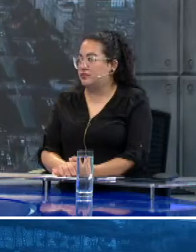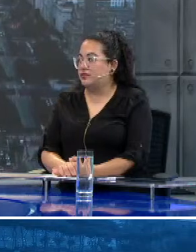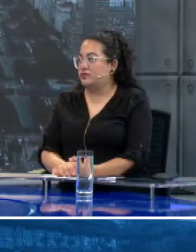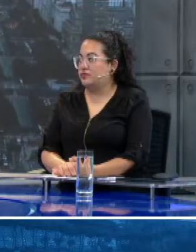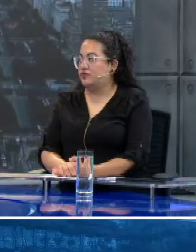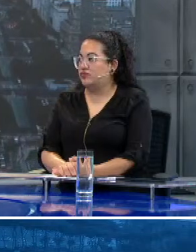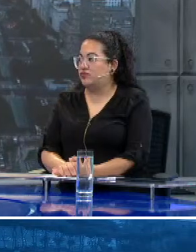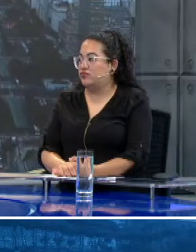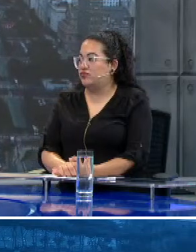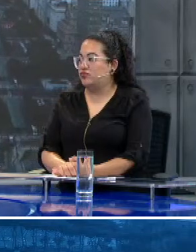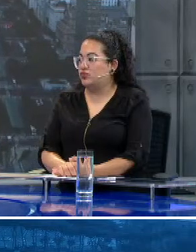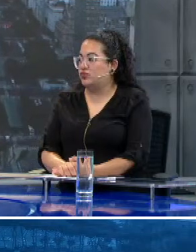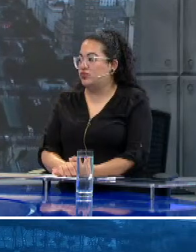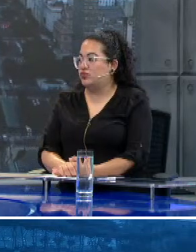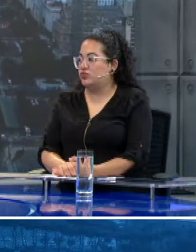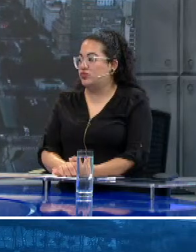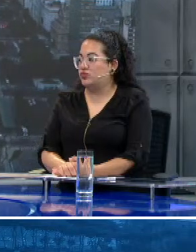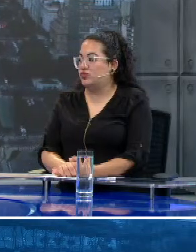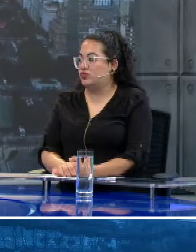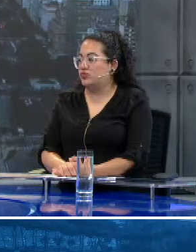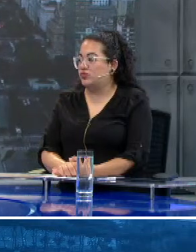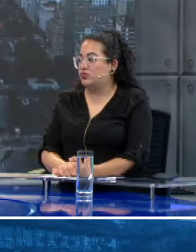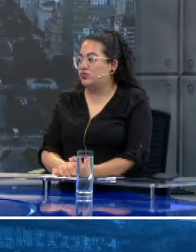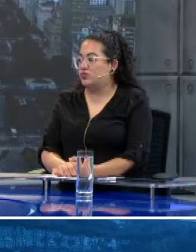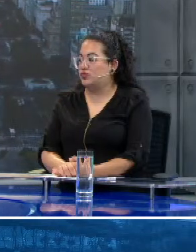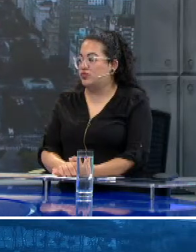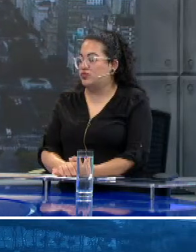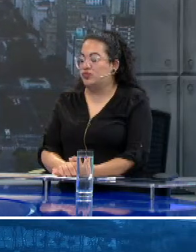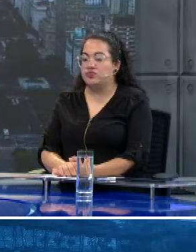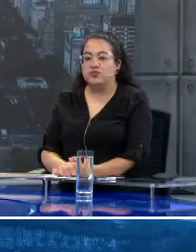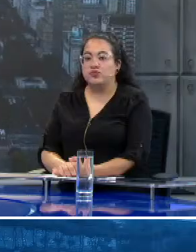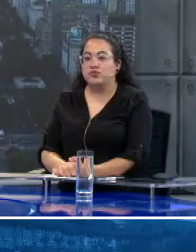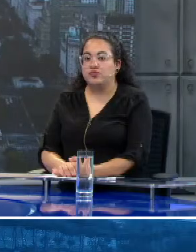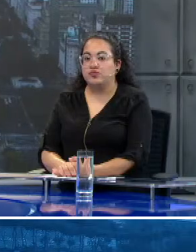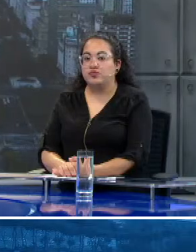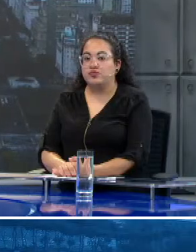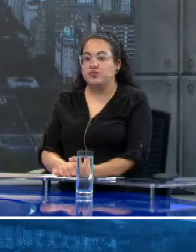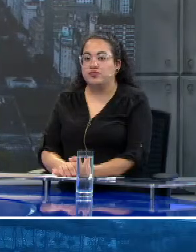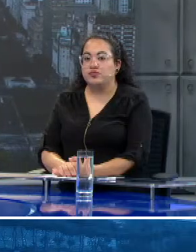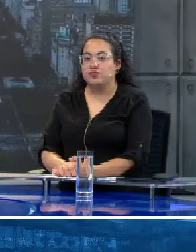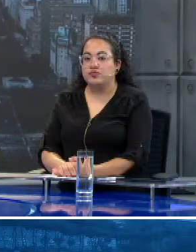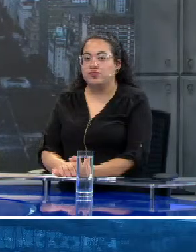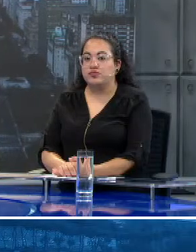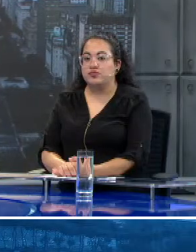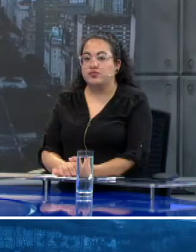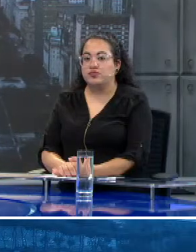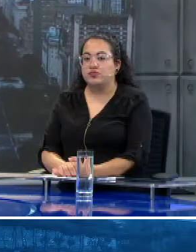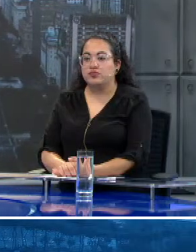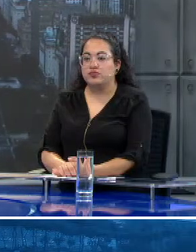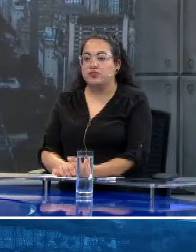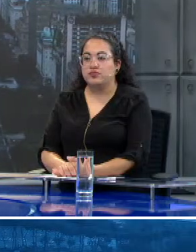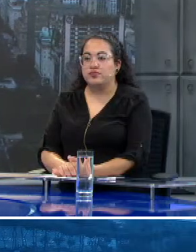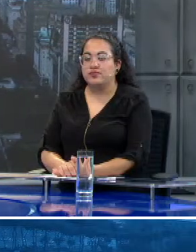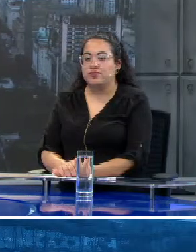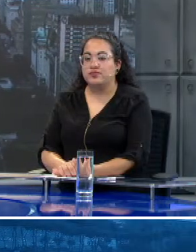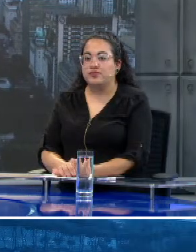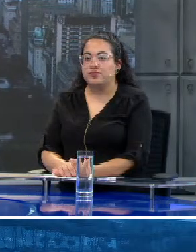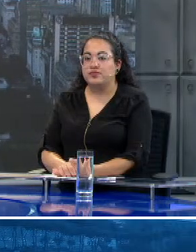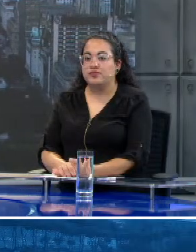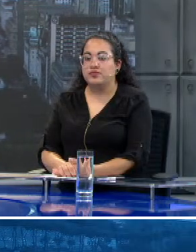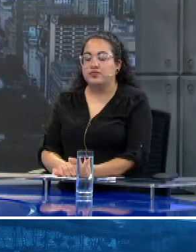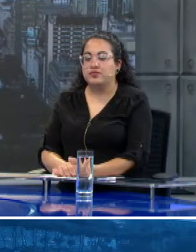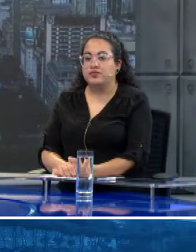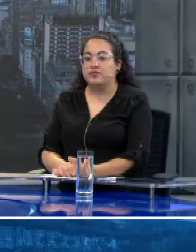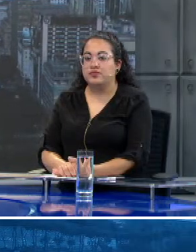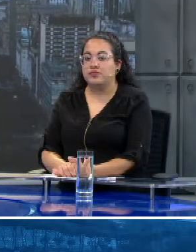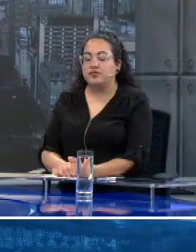distancia, la cercanía con todo ese proceso de despedida del Papa Francisco. Ahora sí, vamos a pasar a recordar algunos